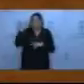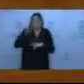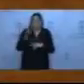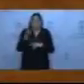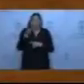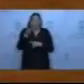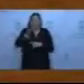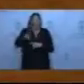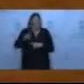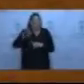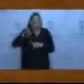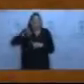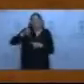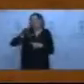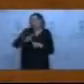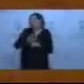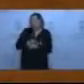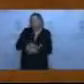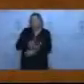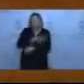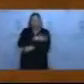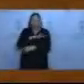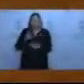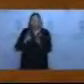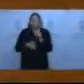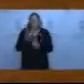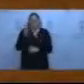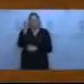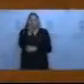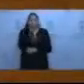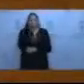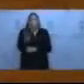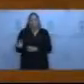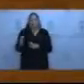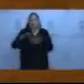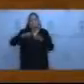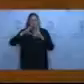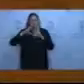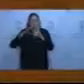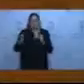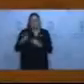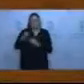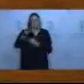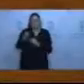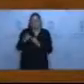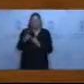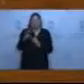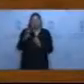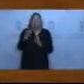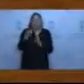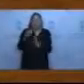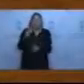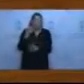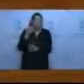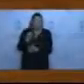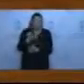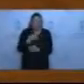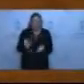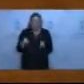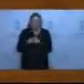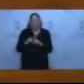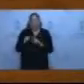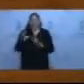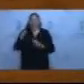pueden ser un lastre insalvable en las cuentas del Principado, y usted yo creo que lo sabe. Tercero, que la reestructuración del sector público que